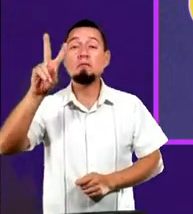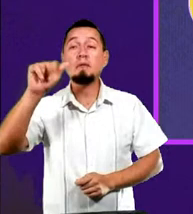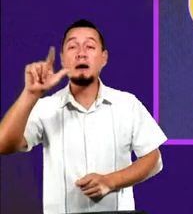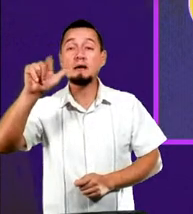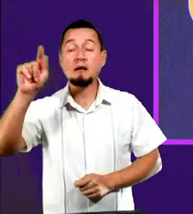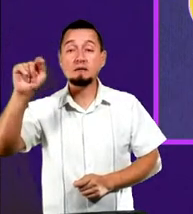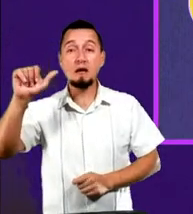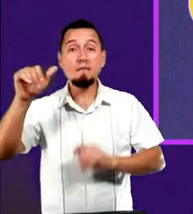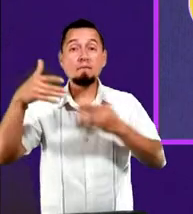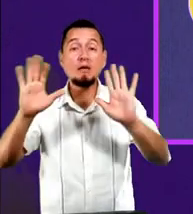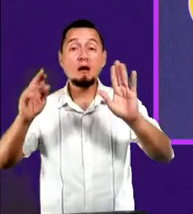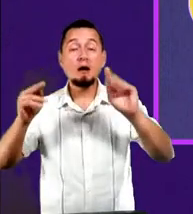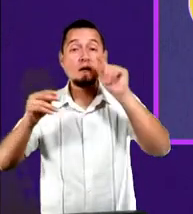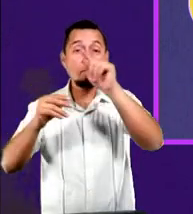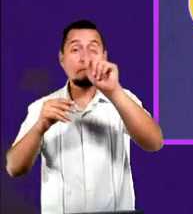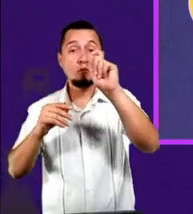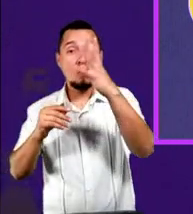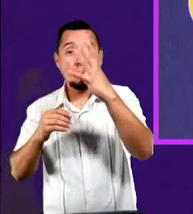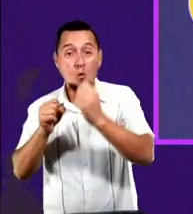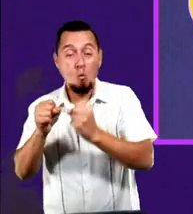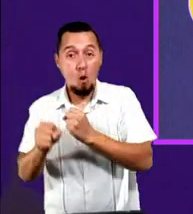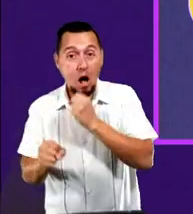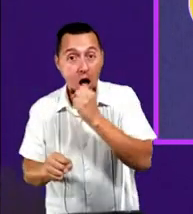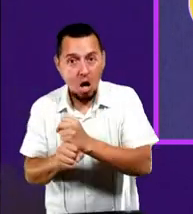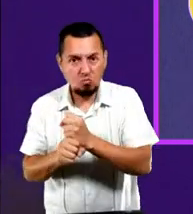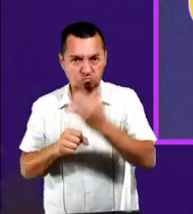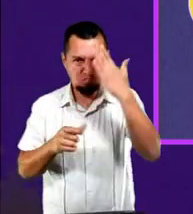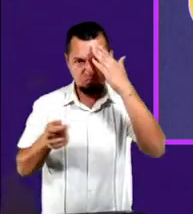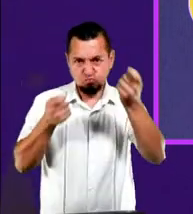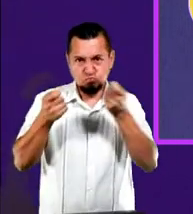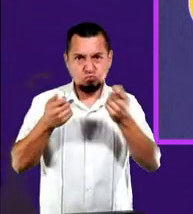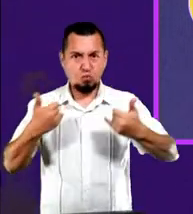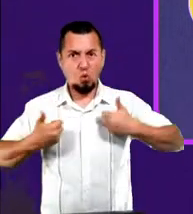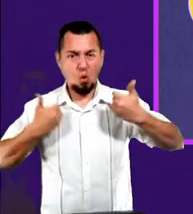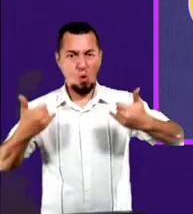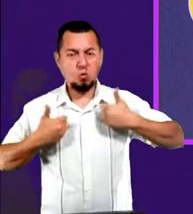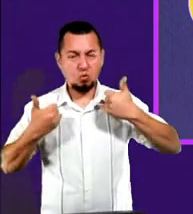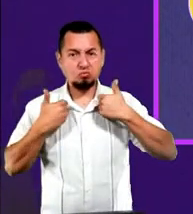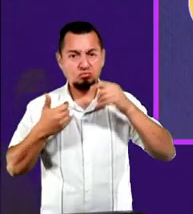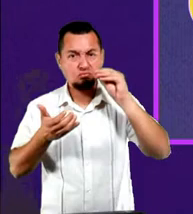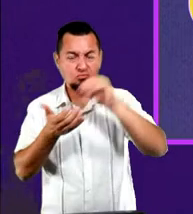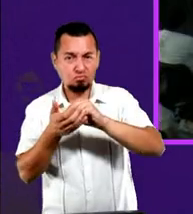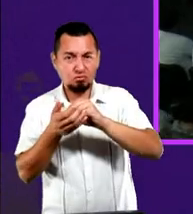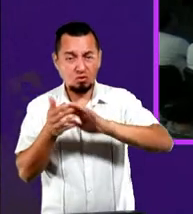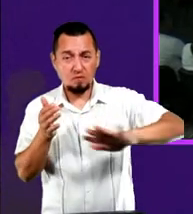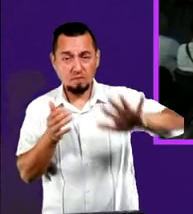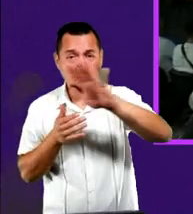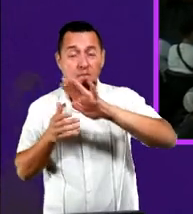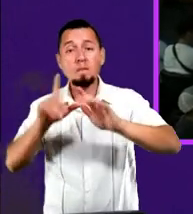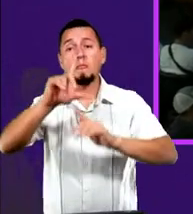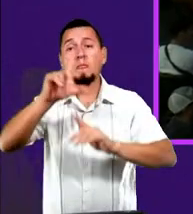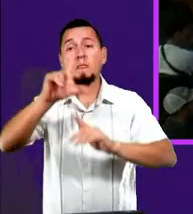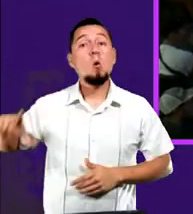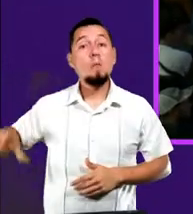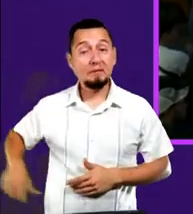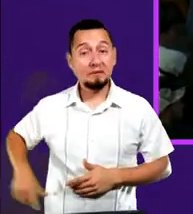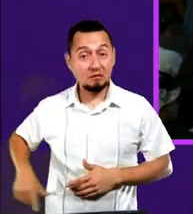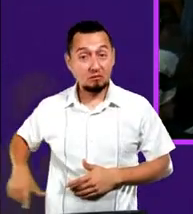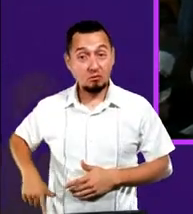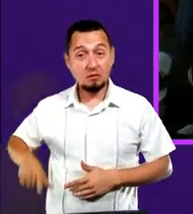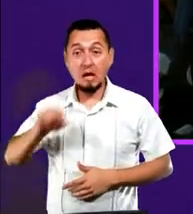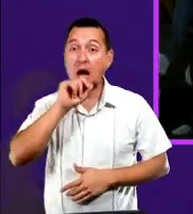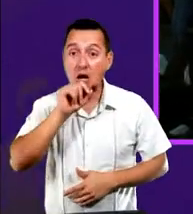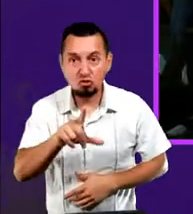Congreso Constituyente, luego sería gobernador de Jalisco y fue un muy